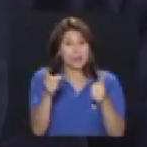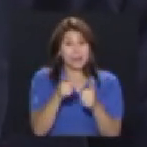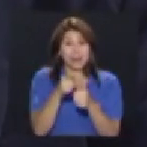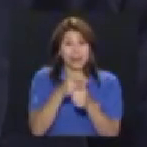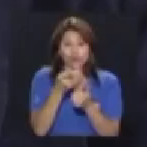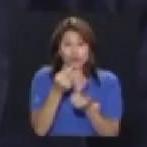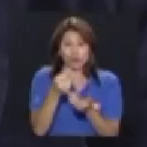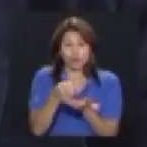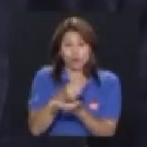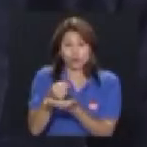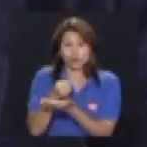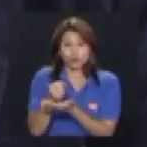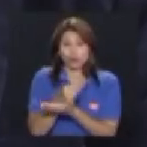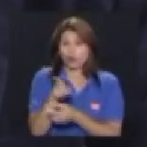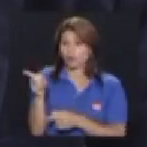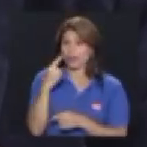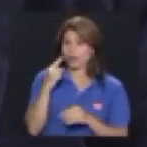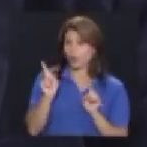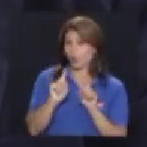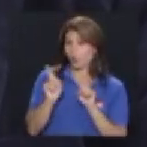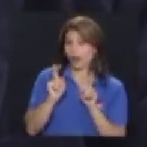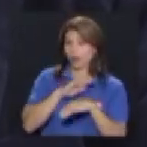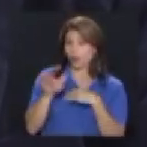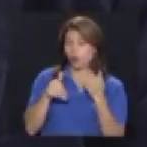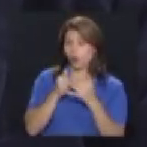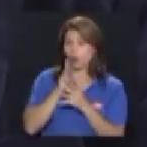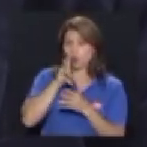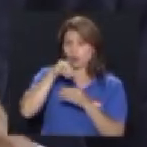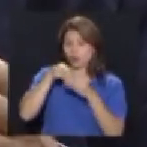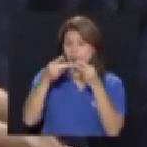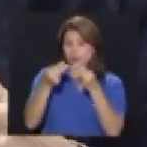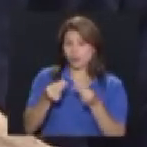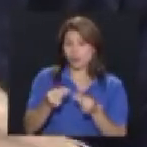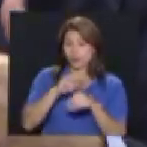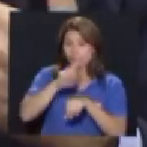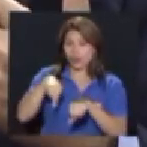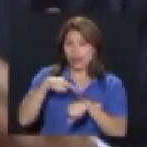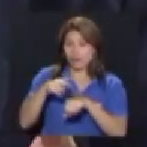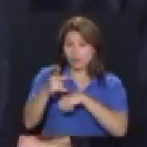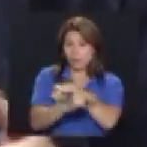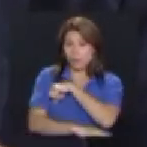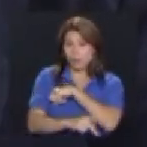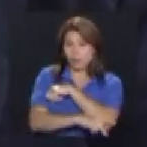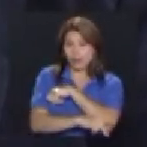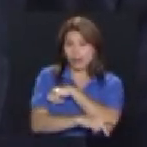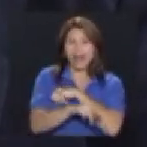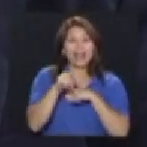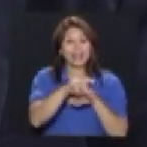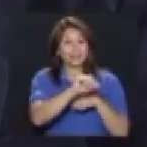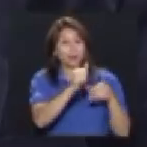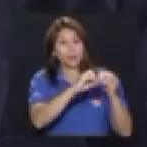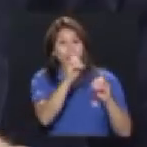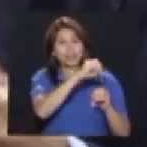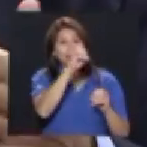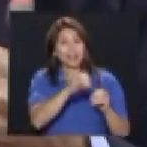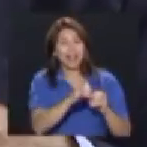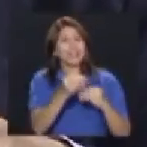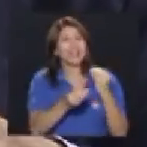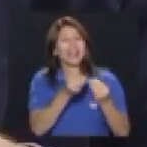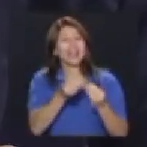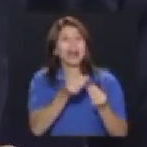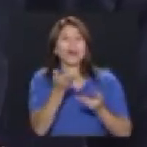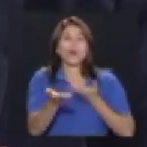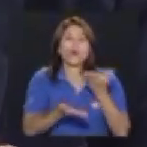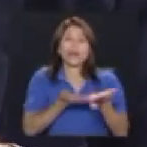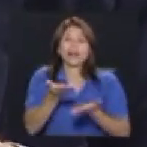no eran del presupuesto de la República, sino que fueron más bien de la cooperación internacional por